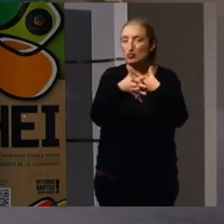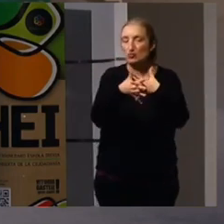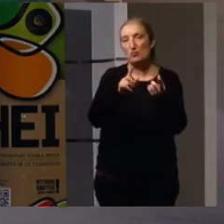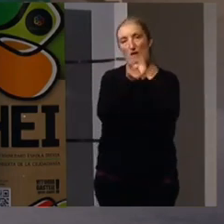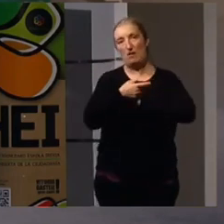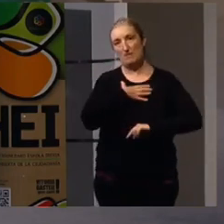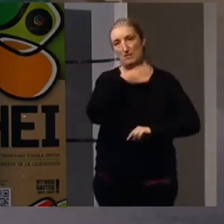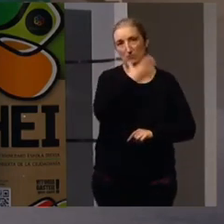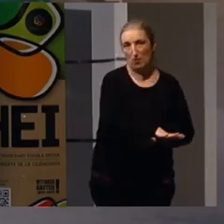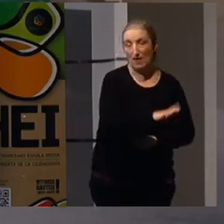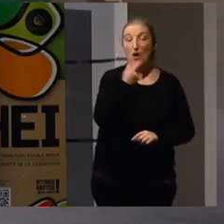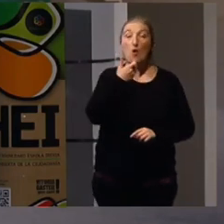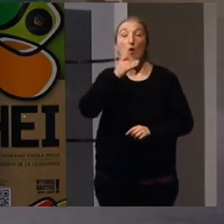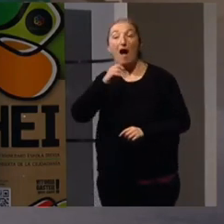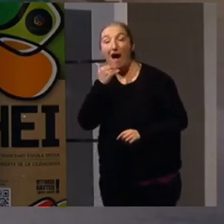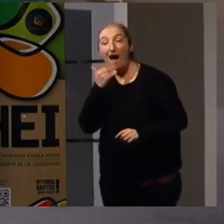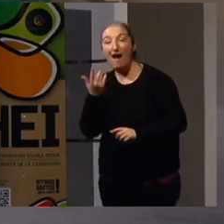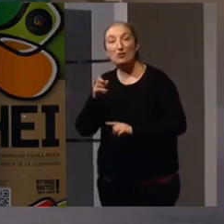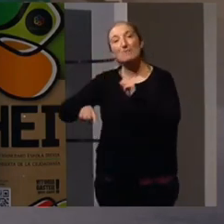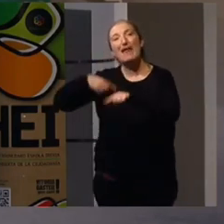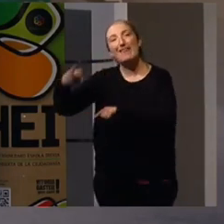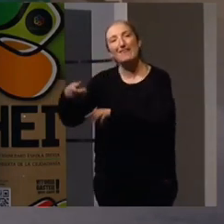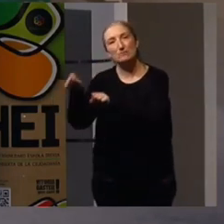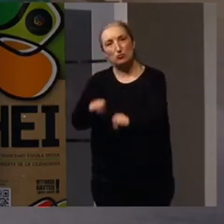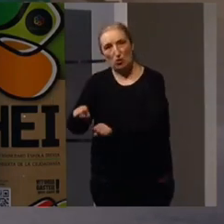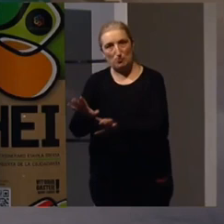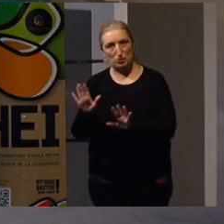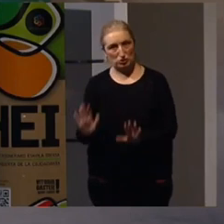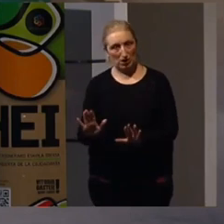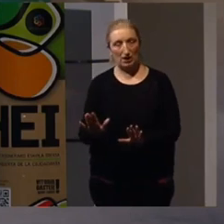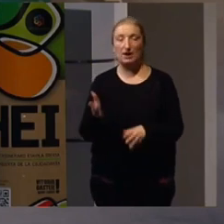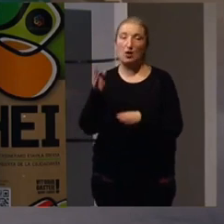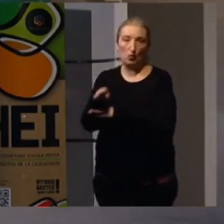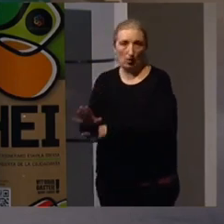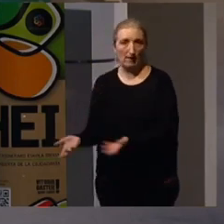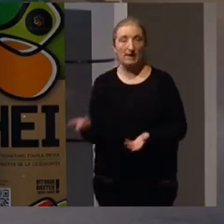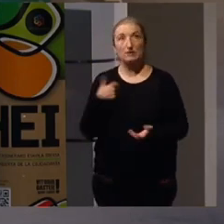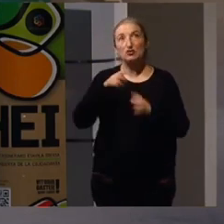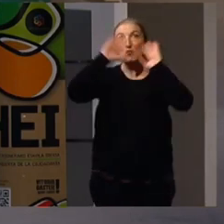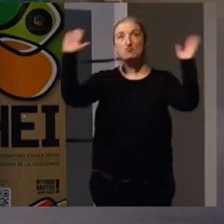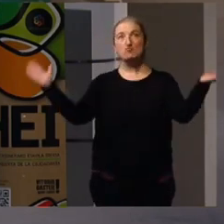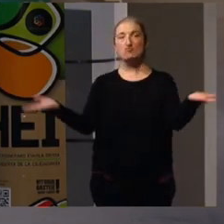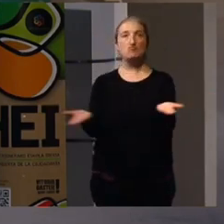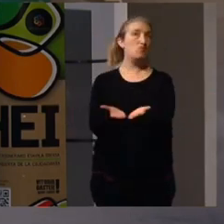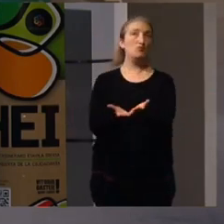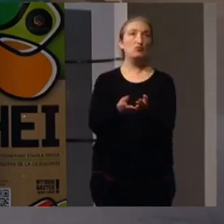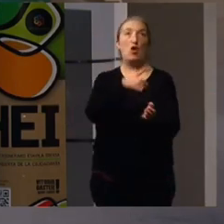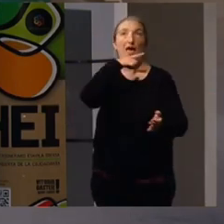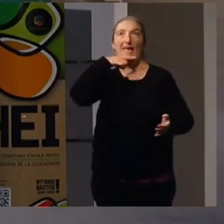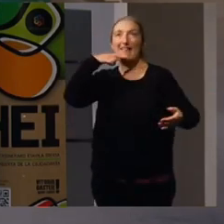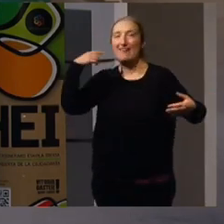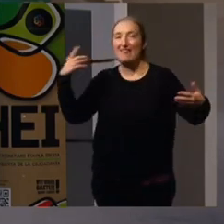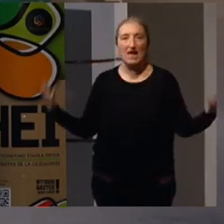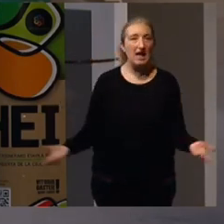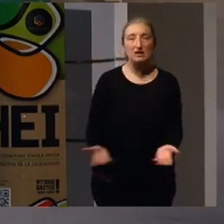las cosas con aquello que por definición está pensado para ir a posteriori, ¿vale? Entonces, si lo que hacemos es imaginarnos un mundo donde el daño campa a sus